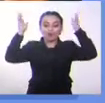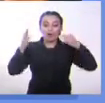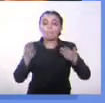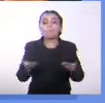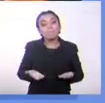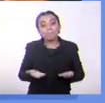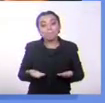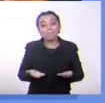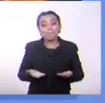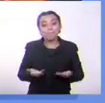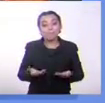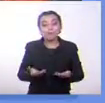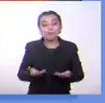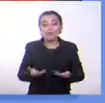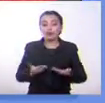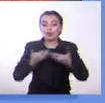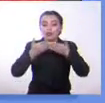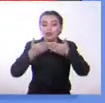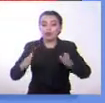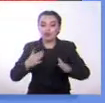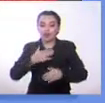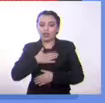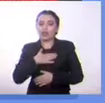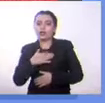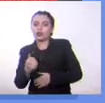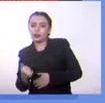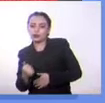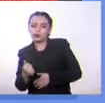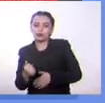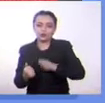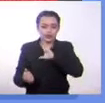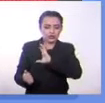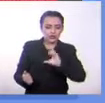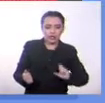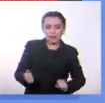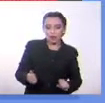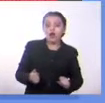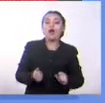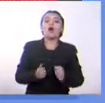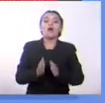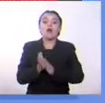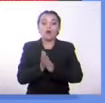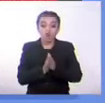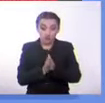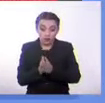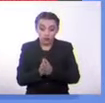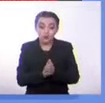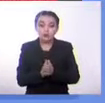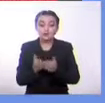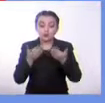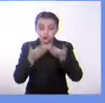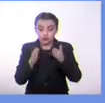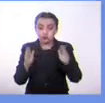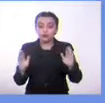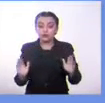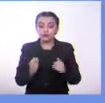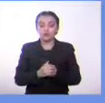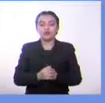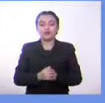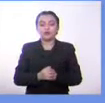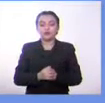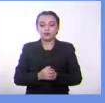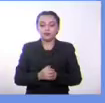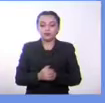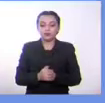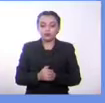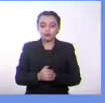baile que acabas de mencionar no te hace dejar de ser salvadoreña. Interesante, ya voy a comprender. Entonces tenemos la segunda pregunta. Fíjate que la